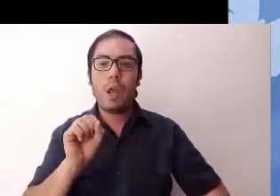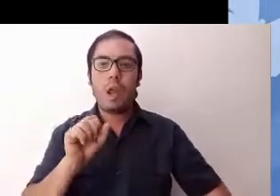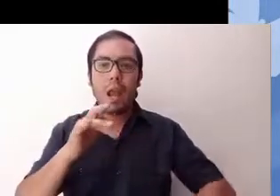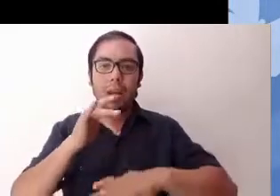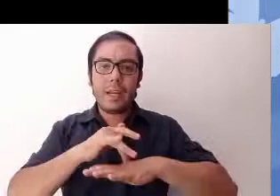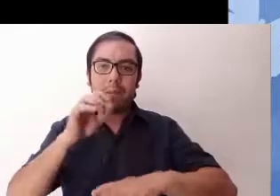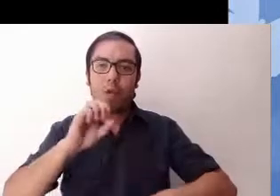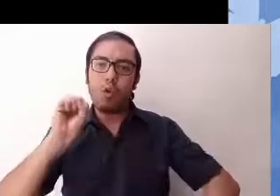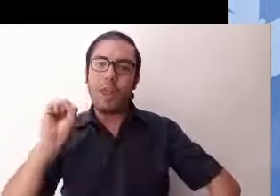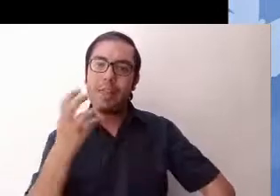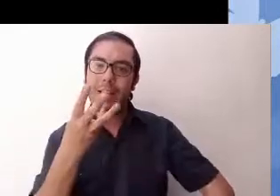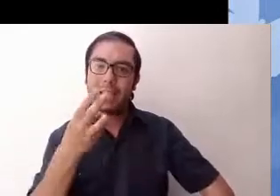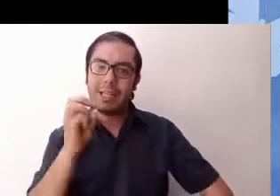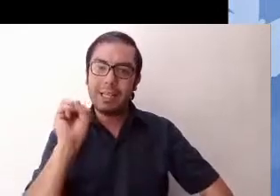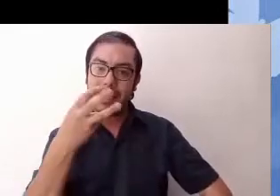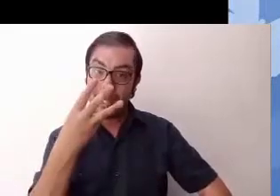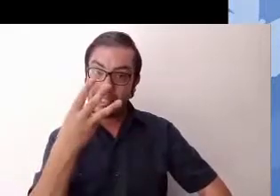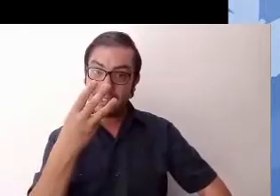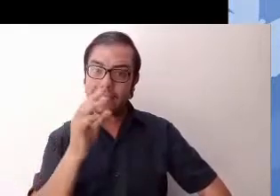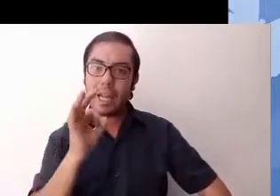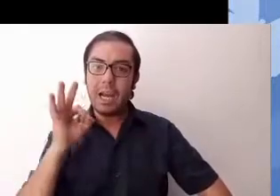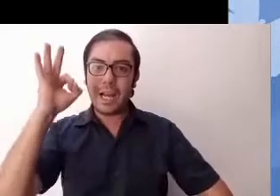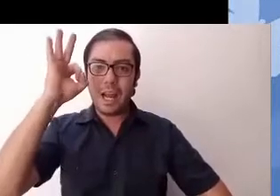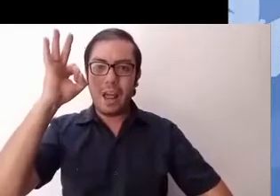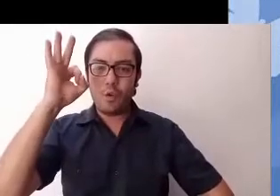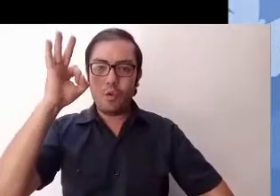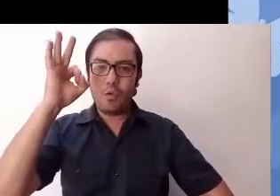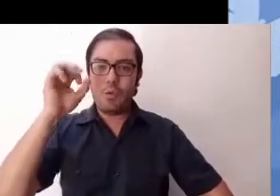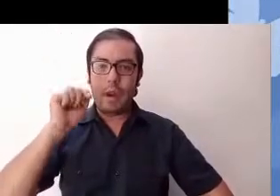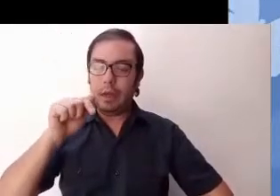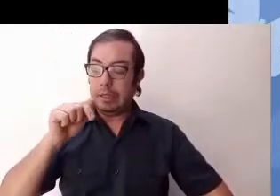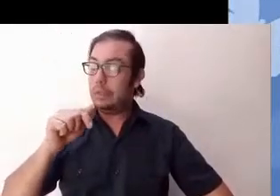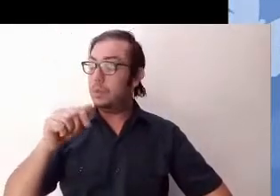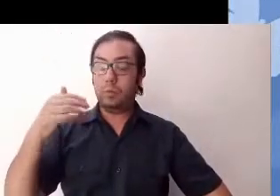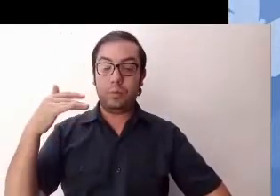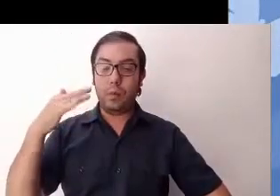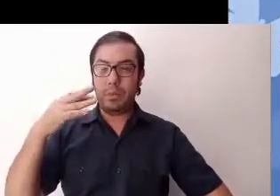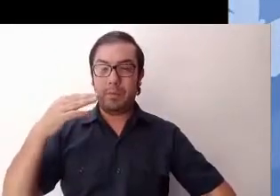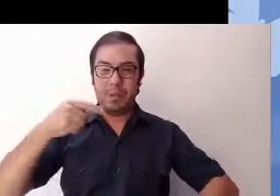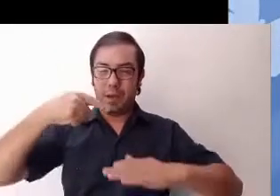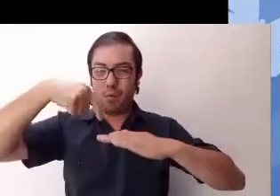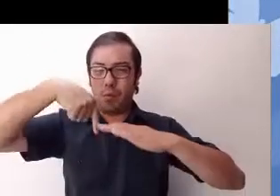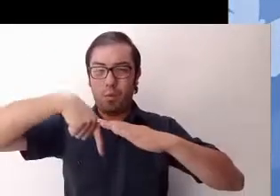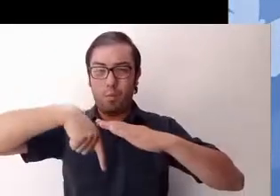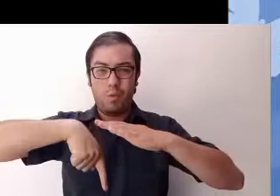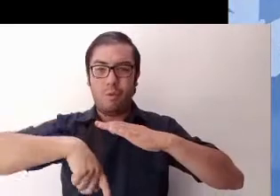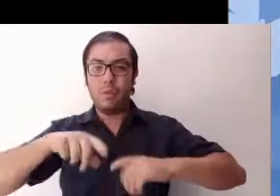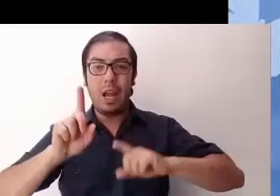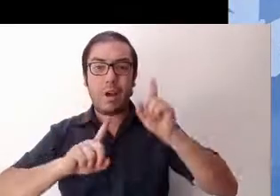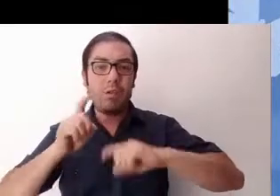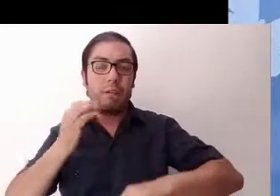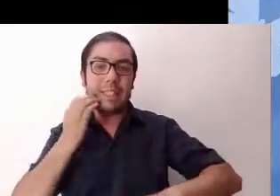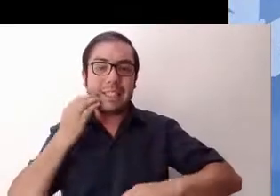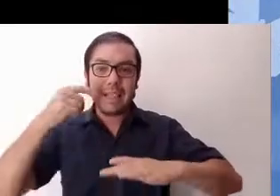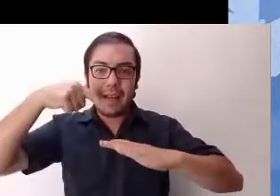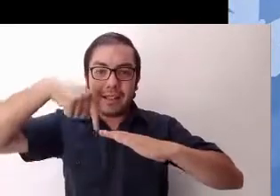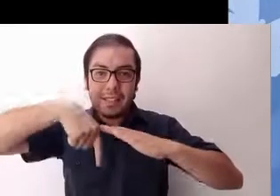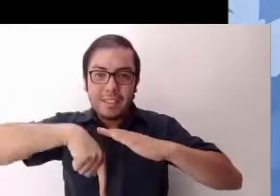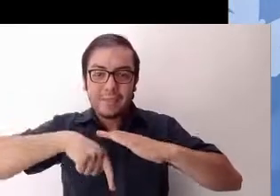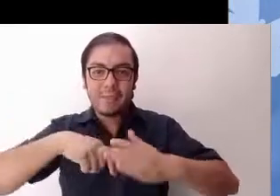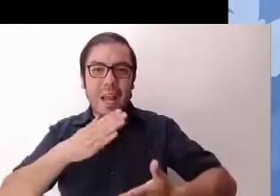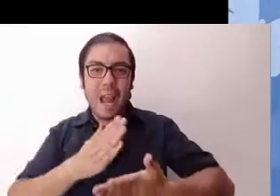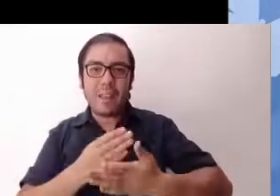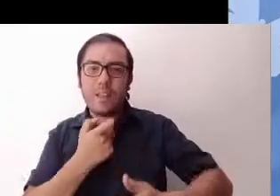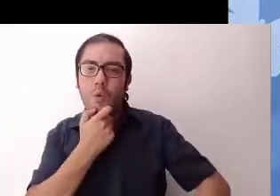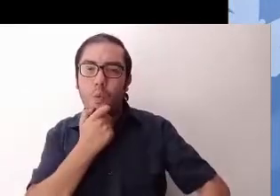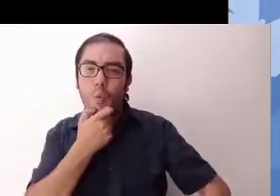a nivel muscular o puede llegar incluso a quemar el hueso. Ya son quemaduras profundas, bastante graves. Y aunque ustedes no lo crean, estas son